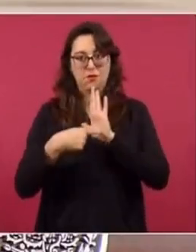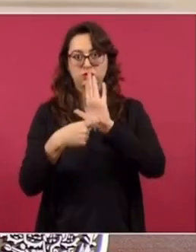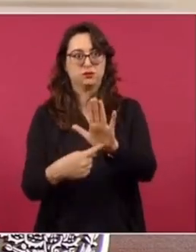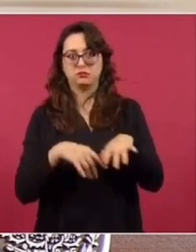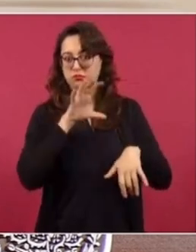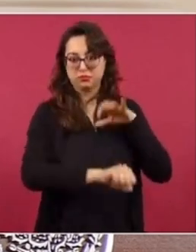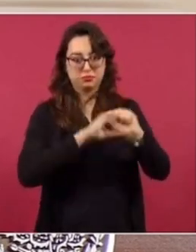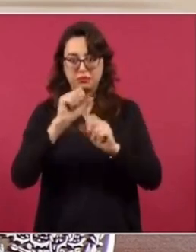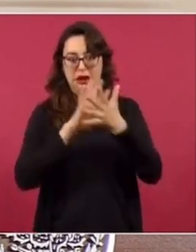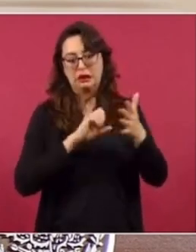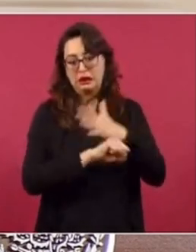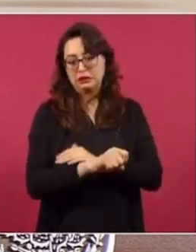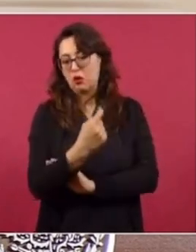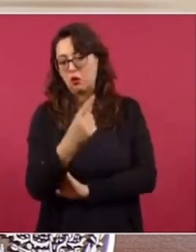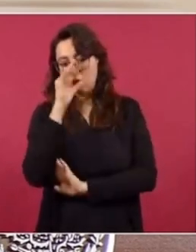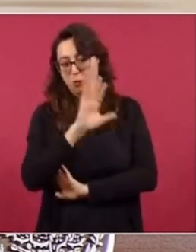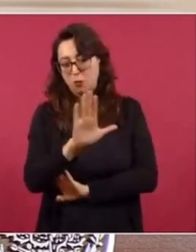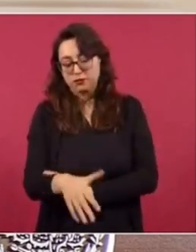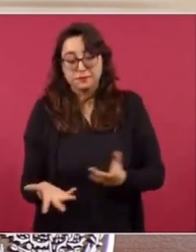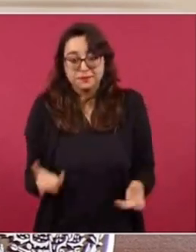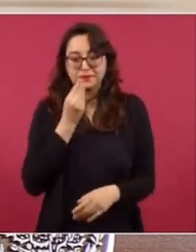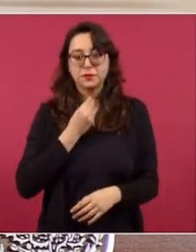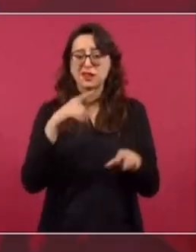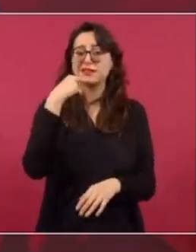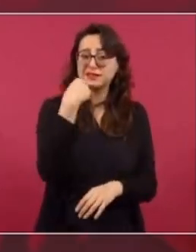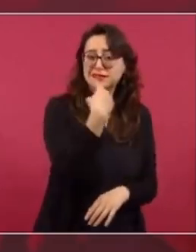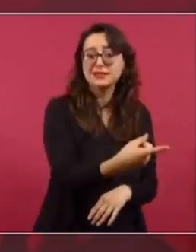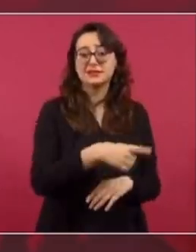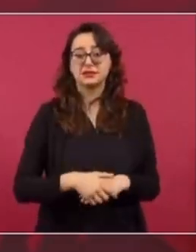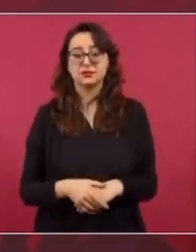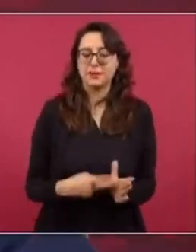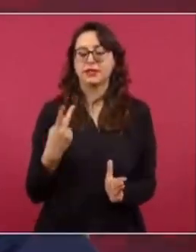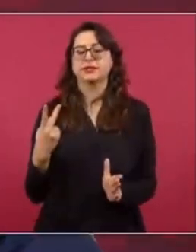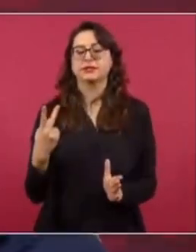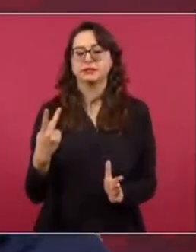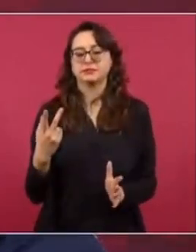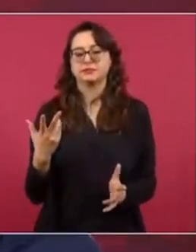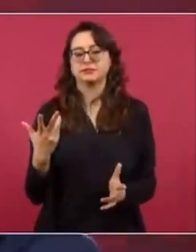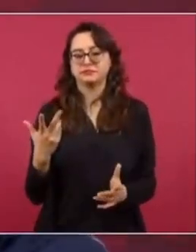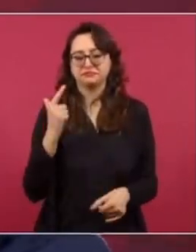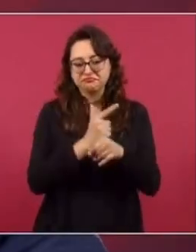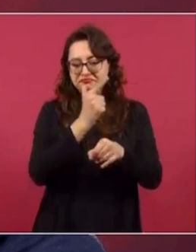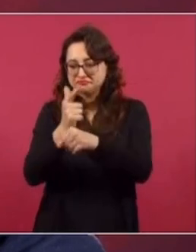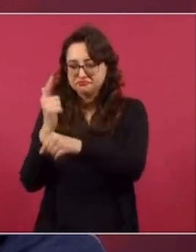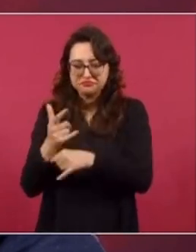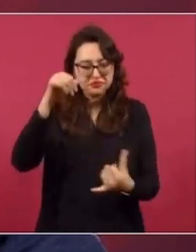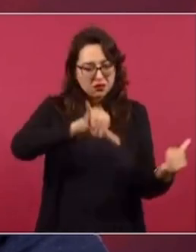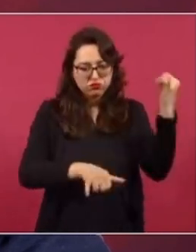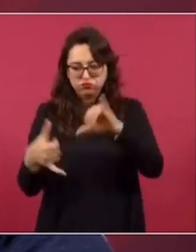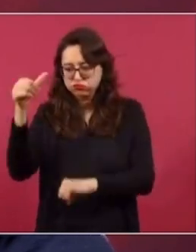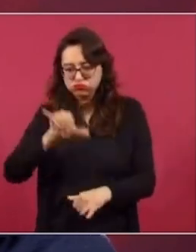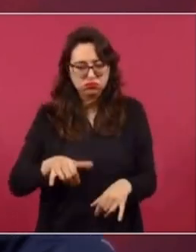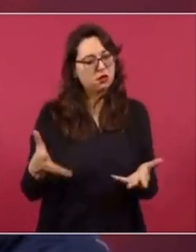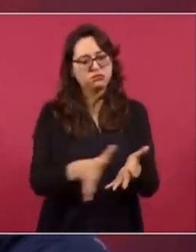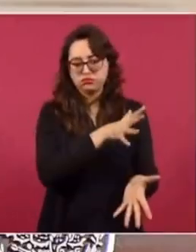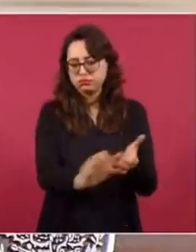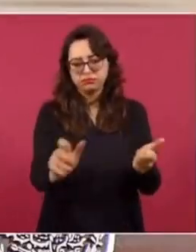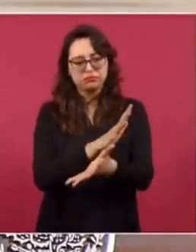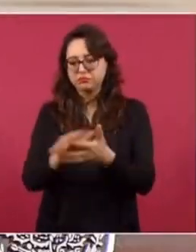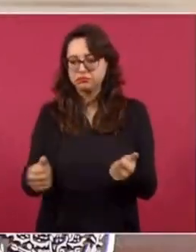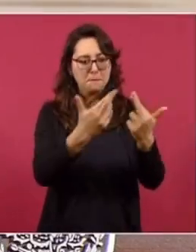nacional donde no haya presencia de la autoridad. Constantemente estamos destruyendo laboratorios clandestinos